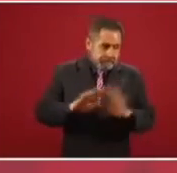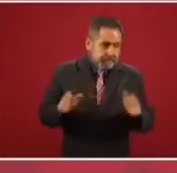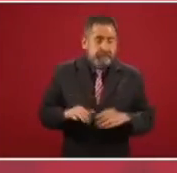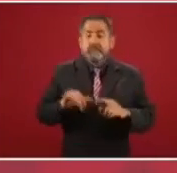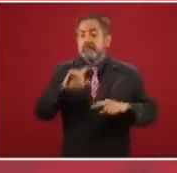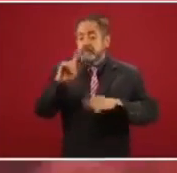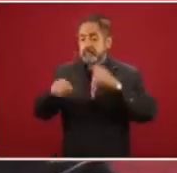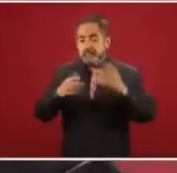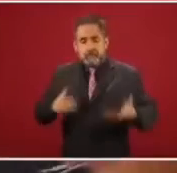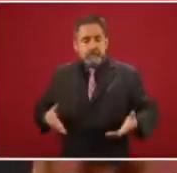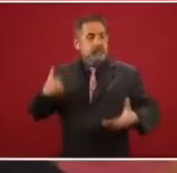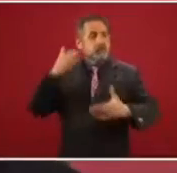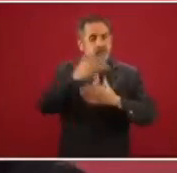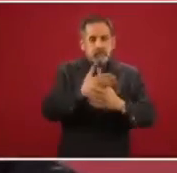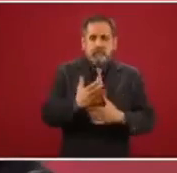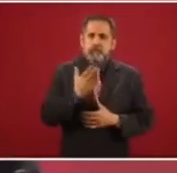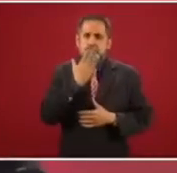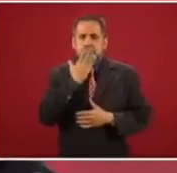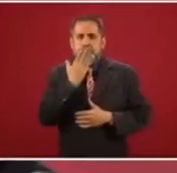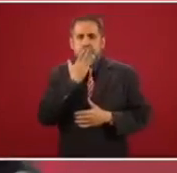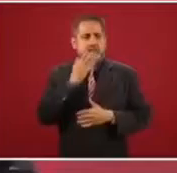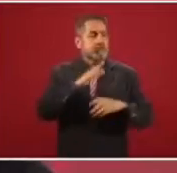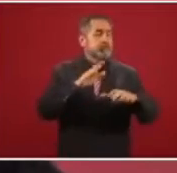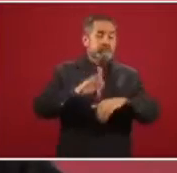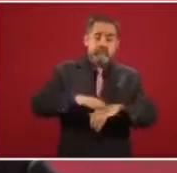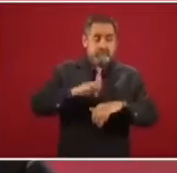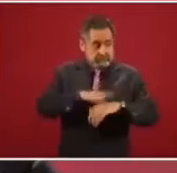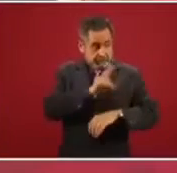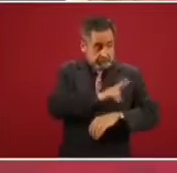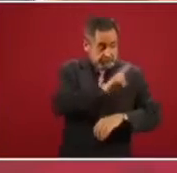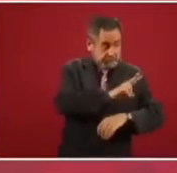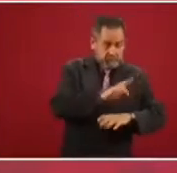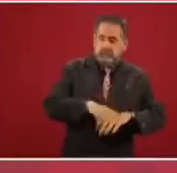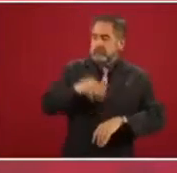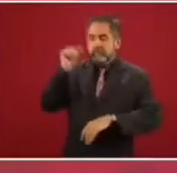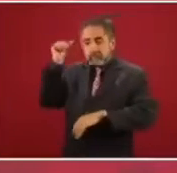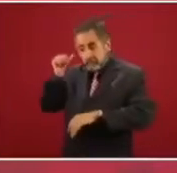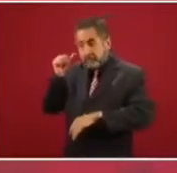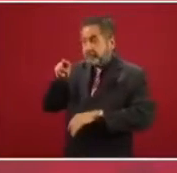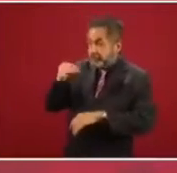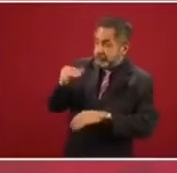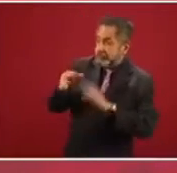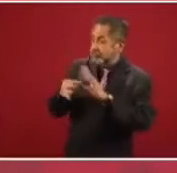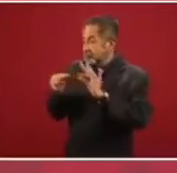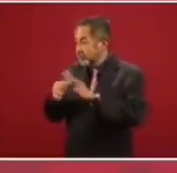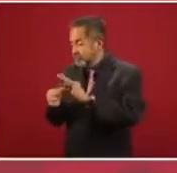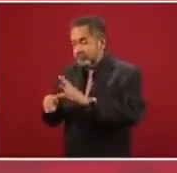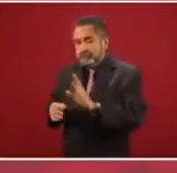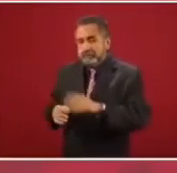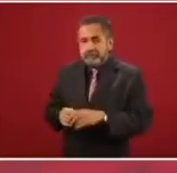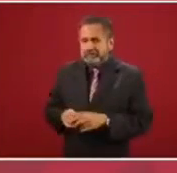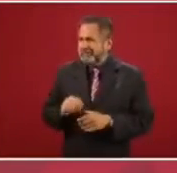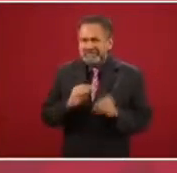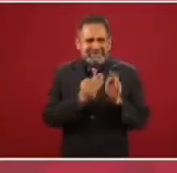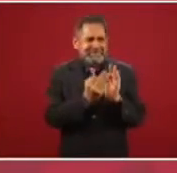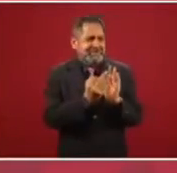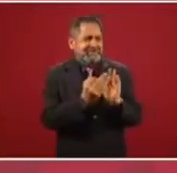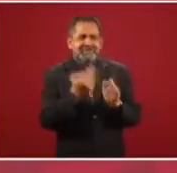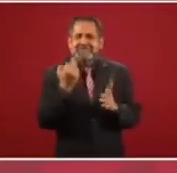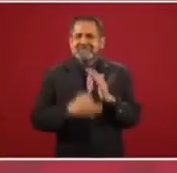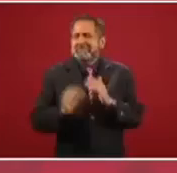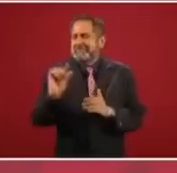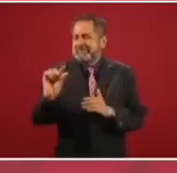decir en abril o mayo se termina estamos hablando de muy poco